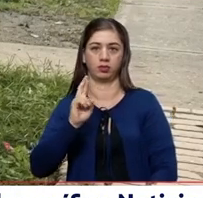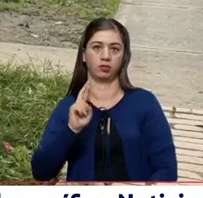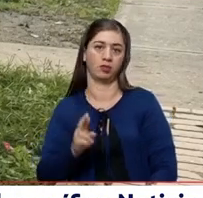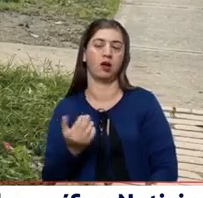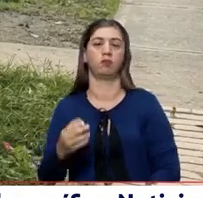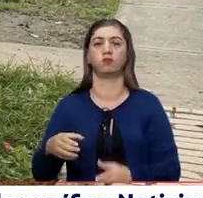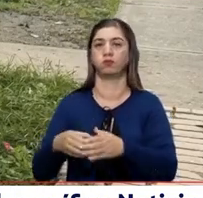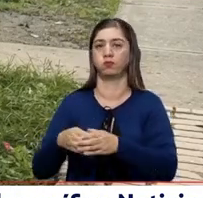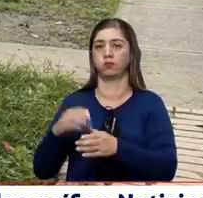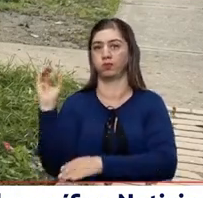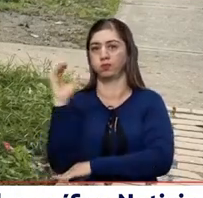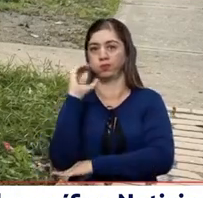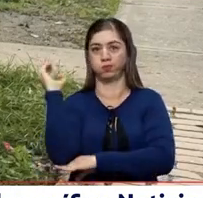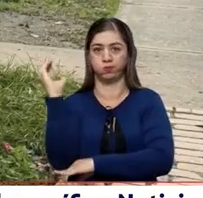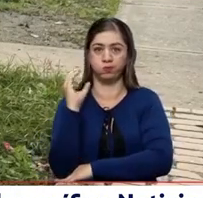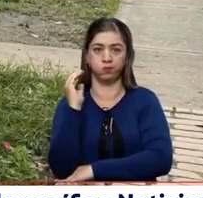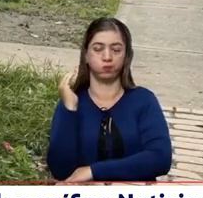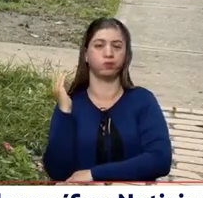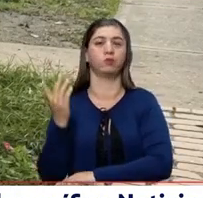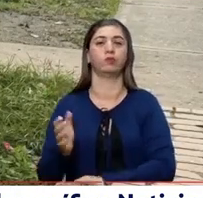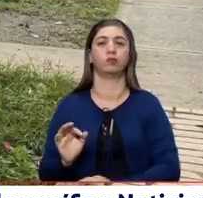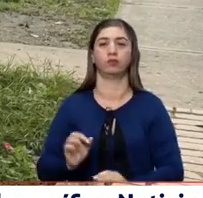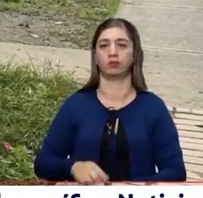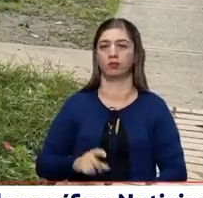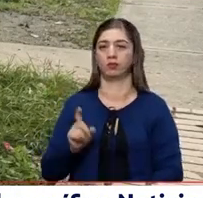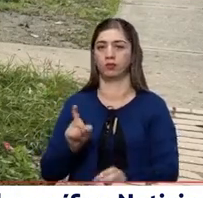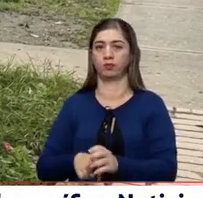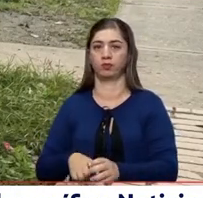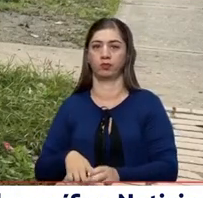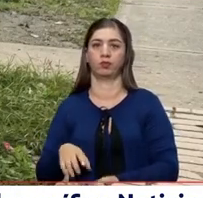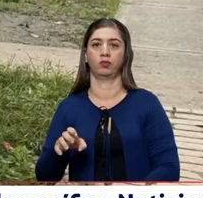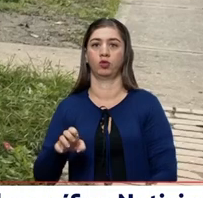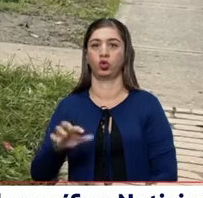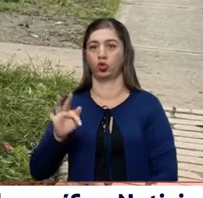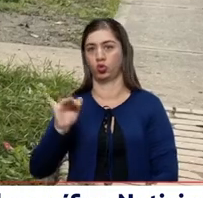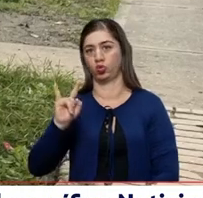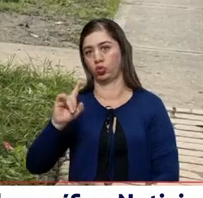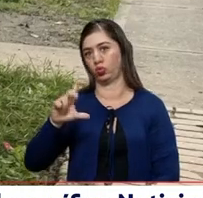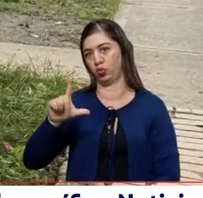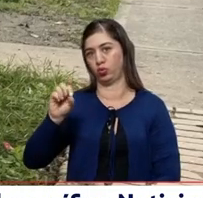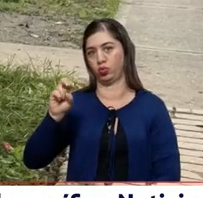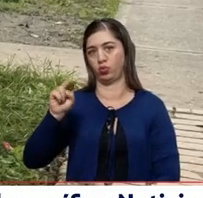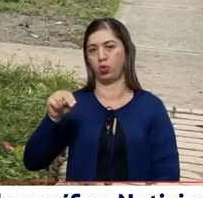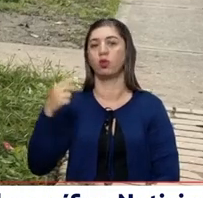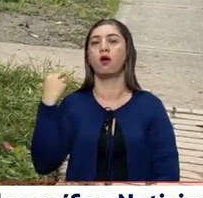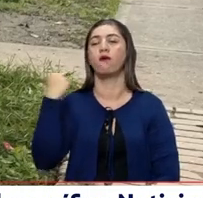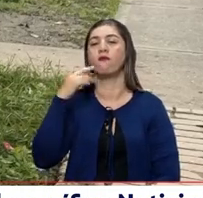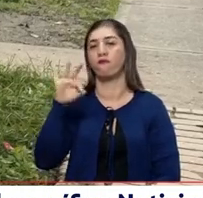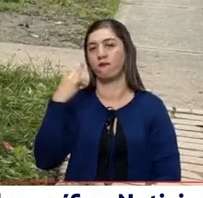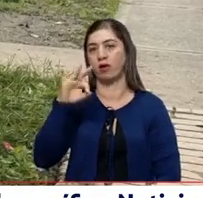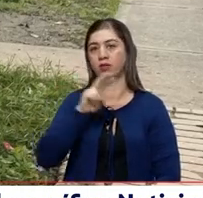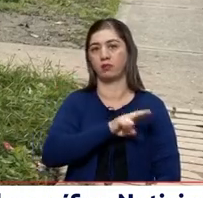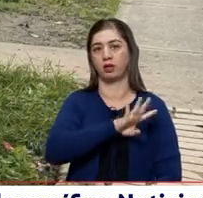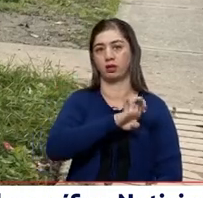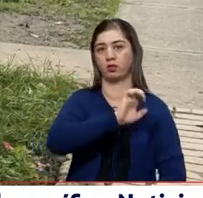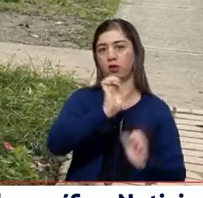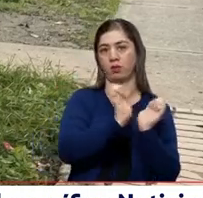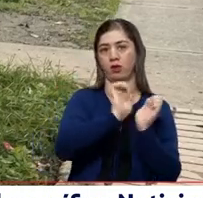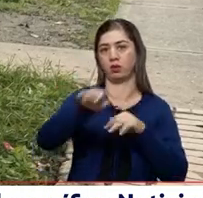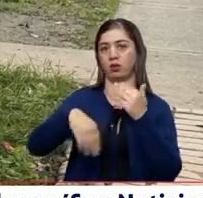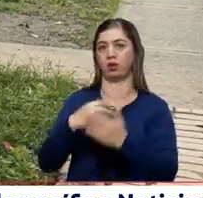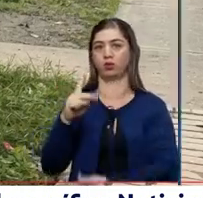se prepara para intervenir en el torneo Esperanzas de Toulon en Francia del 29 de mayo al 12 de